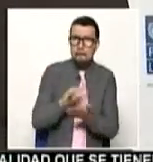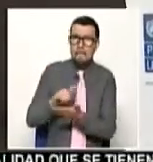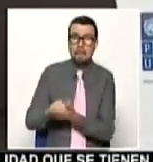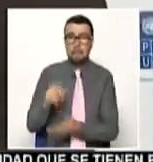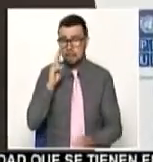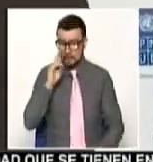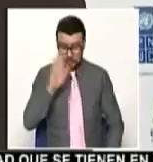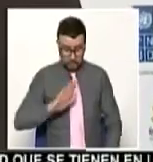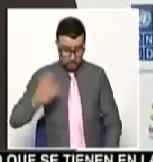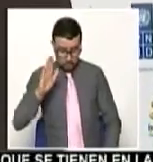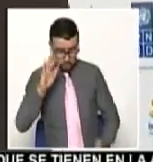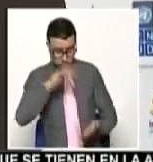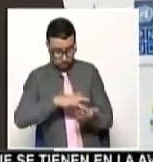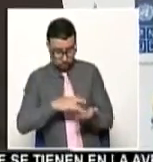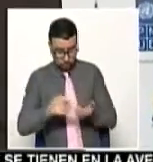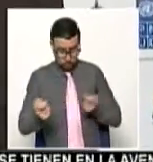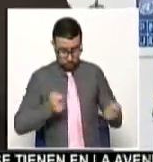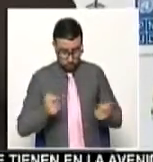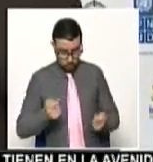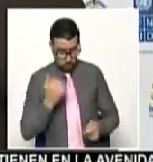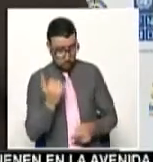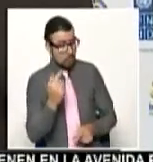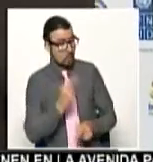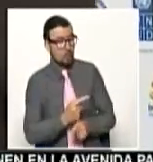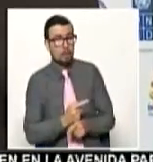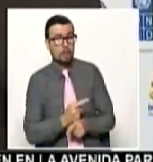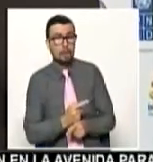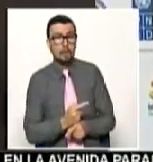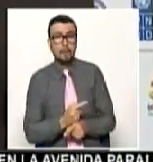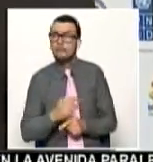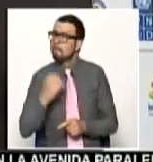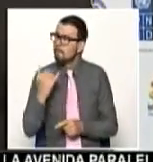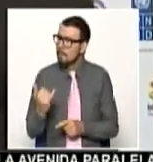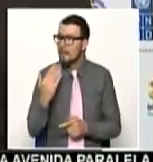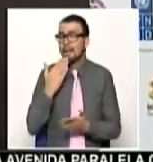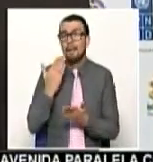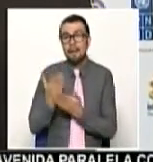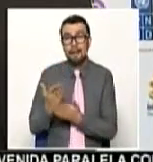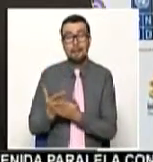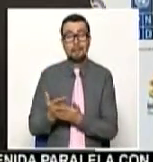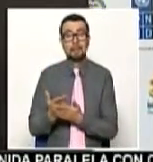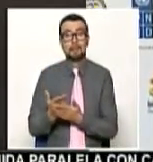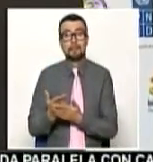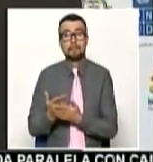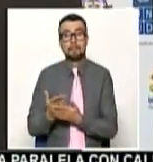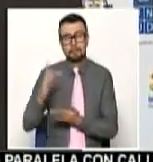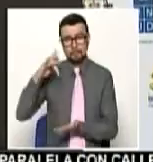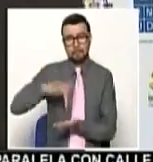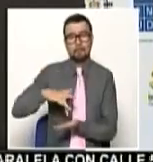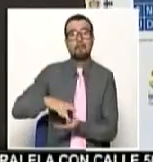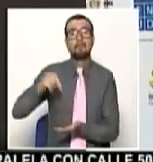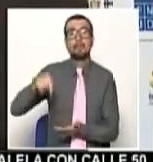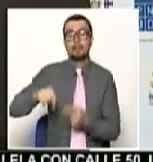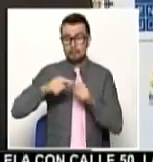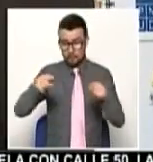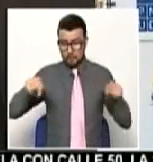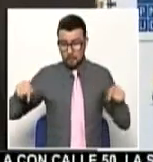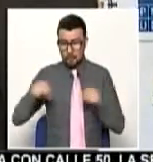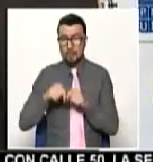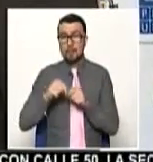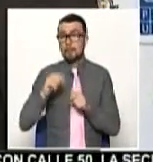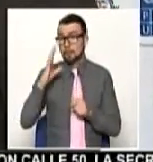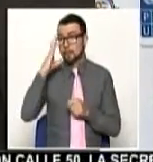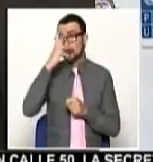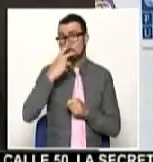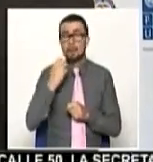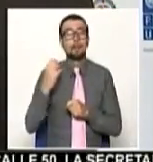nacional. Señora personera, encantada de tenerla aquí en Telecafé. Muy buenas noches, muchas gracias. Así es, estamos en el marco de este hermoso e importante